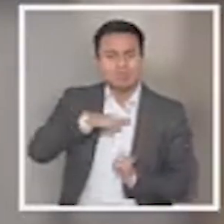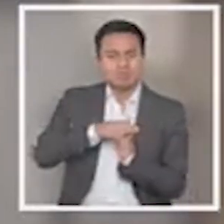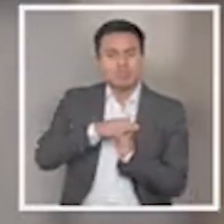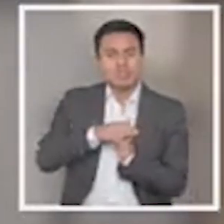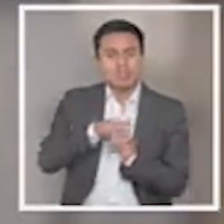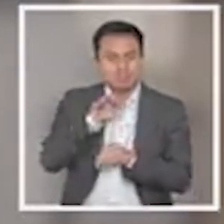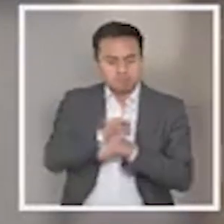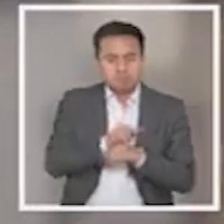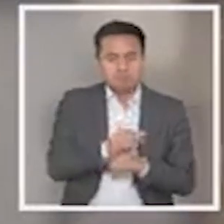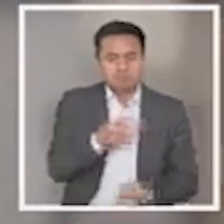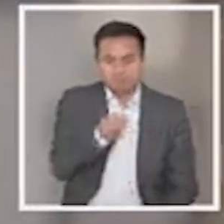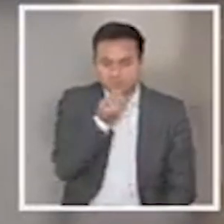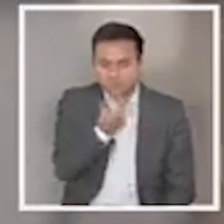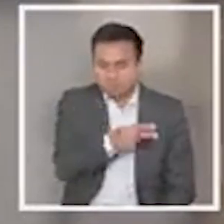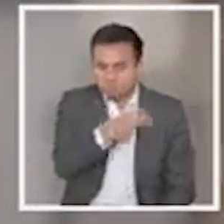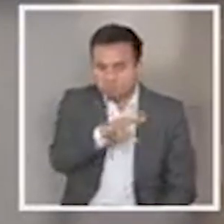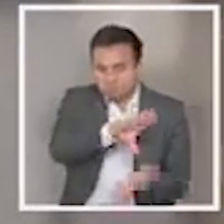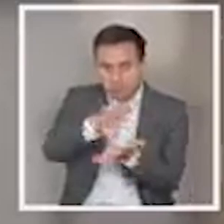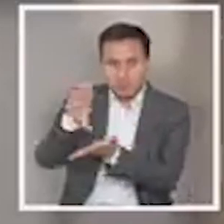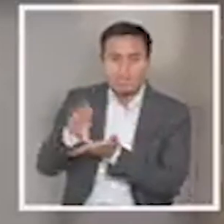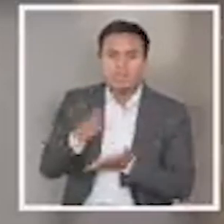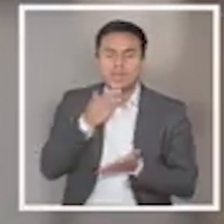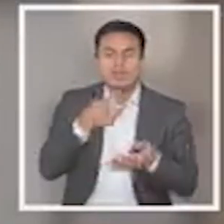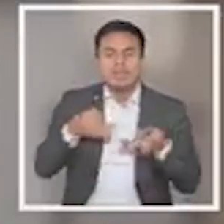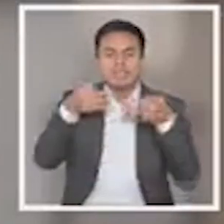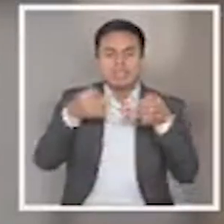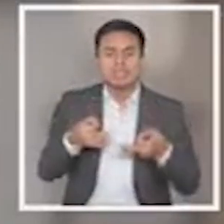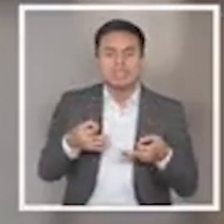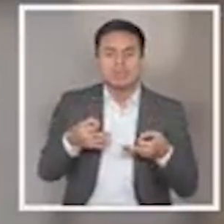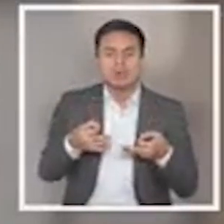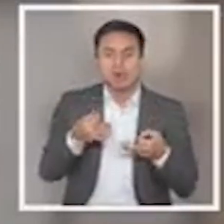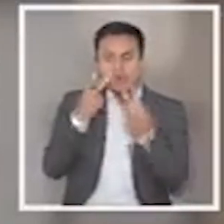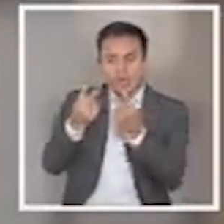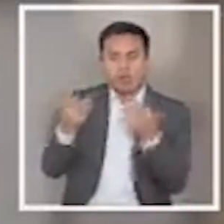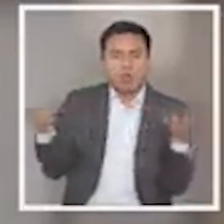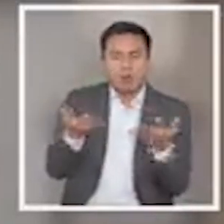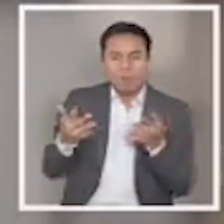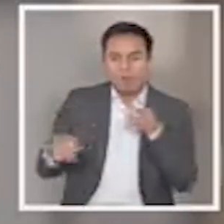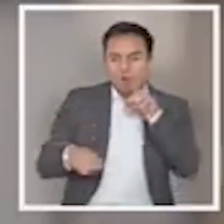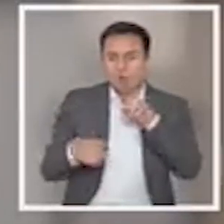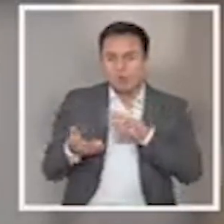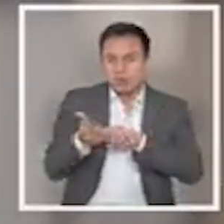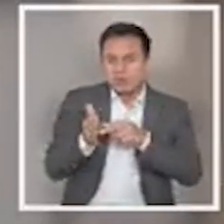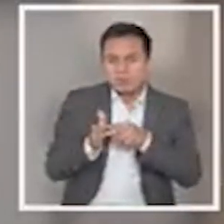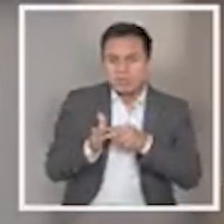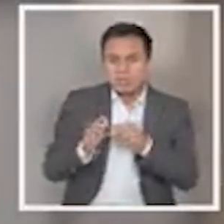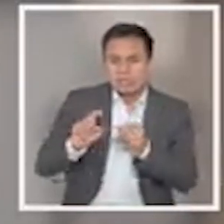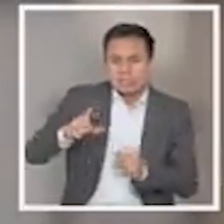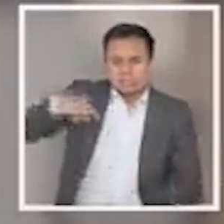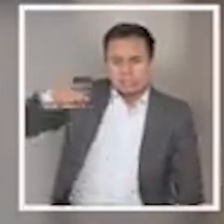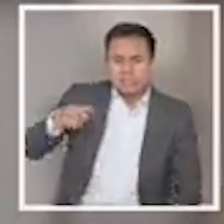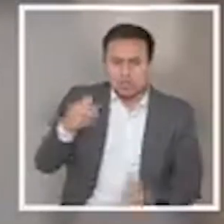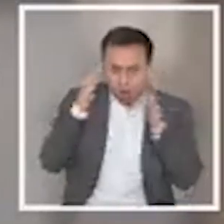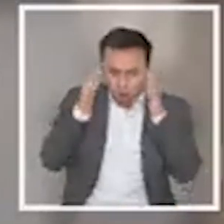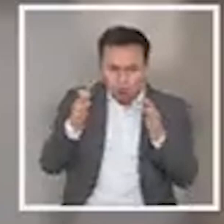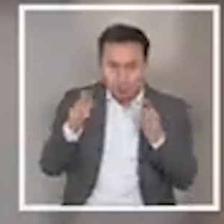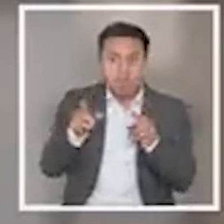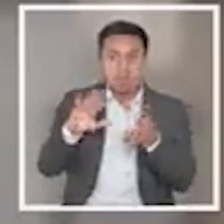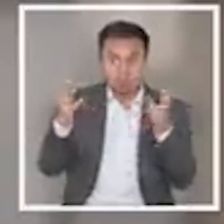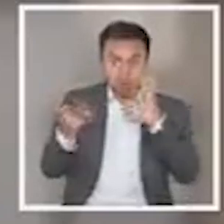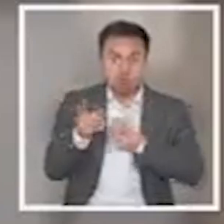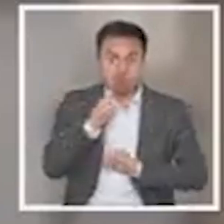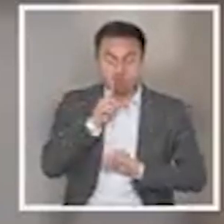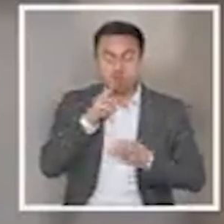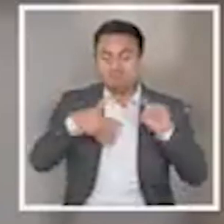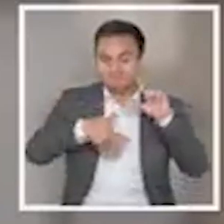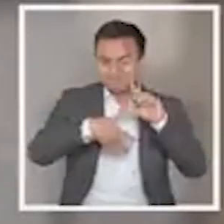soberanía alimentaria y garantizar los problemas o ver de qué modo combatimos los problemas inflacionarios que el mundo tiene y